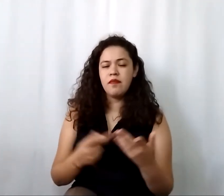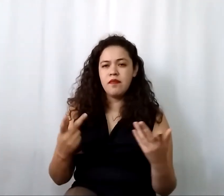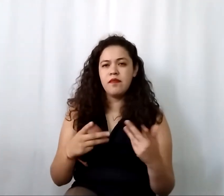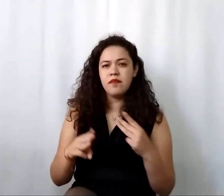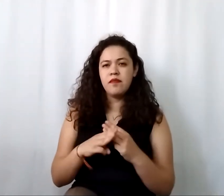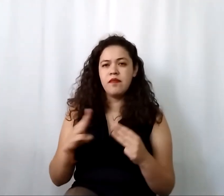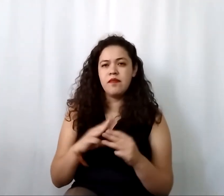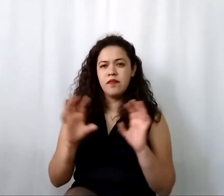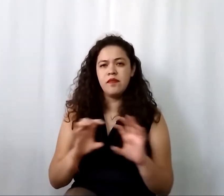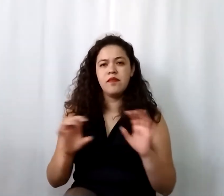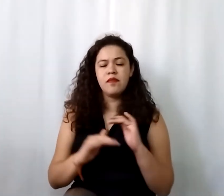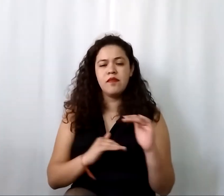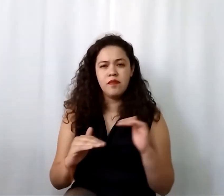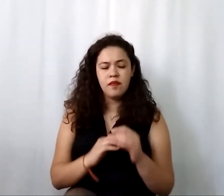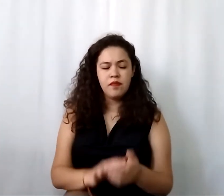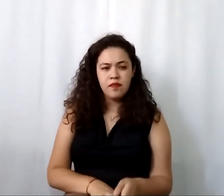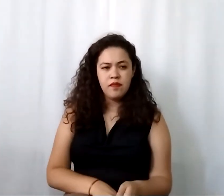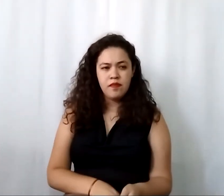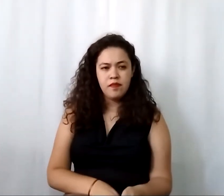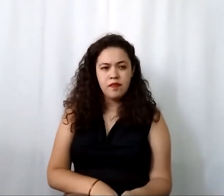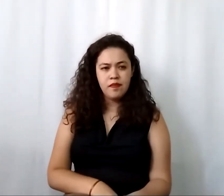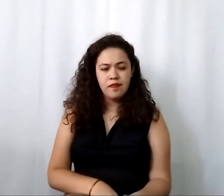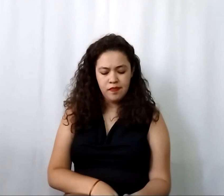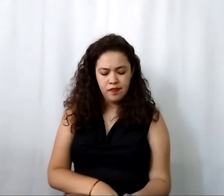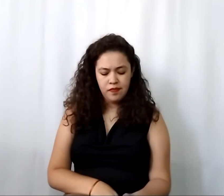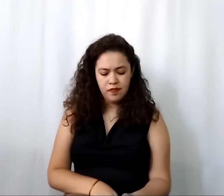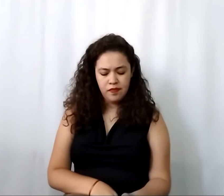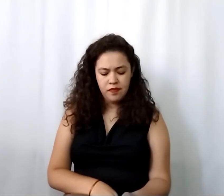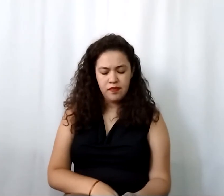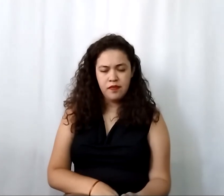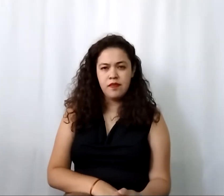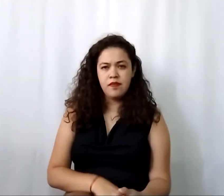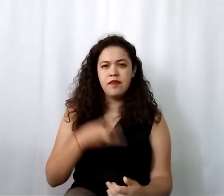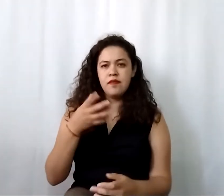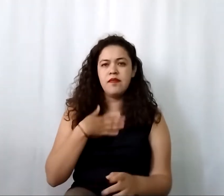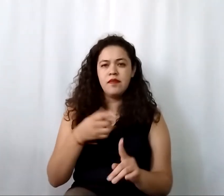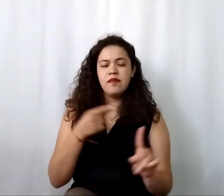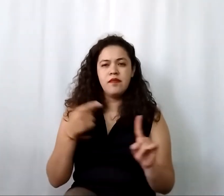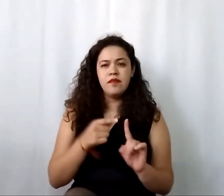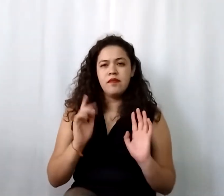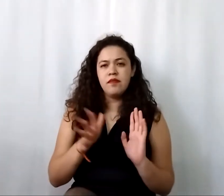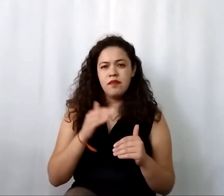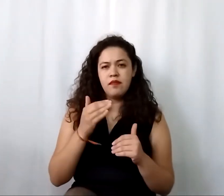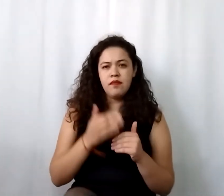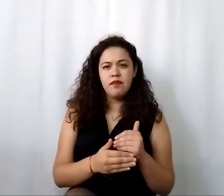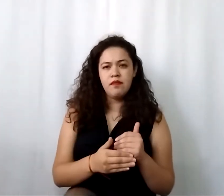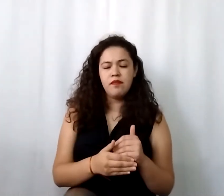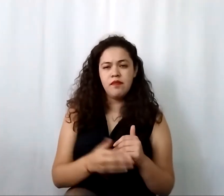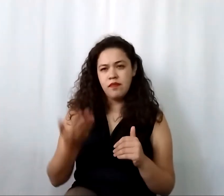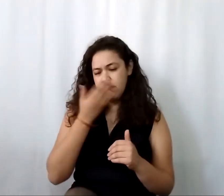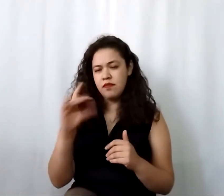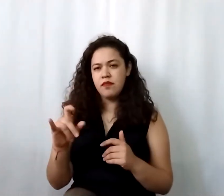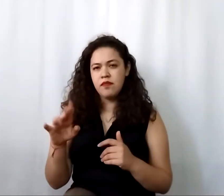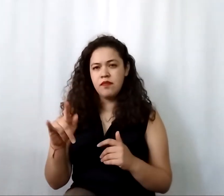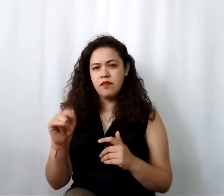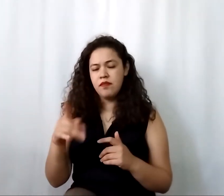¿no? Para mí ese sería el objetivo. Hasta ahí llegaría el objetivo. No sé, Cristi, ¿tú qué opinas?